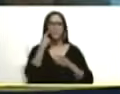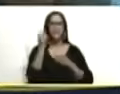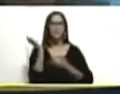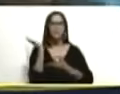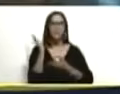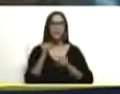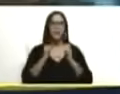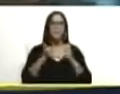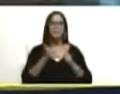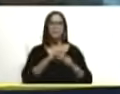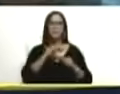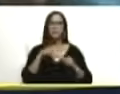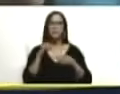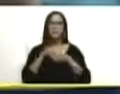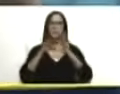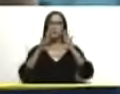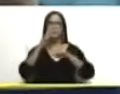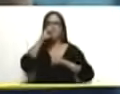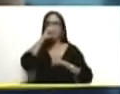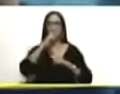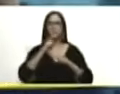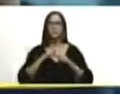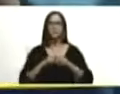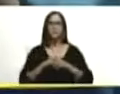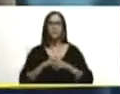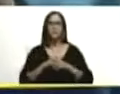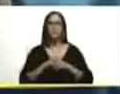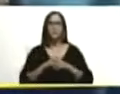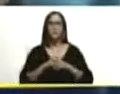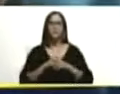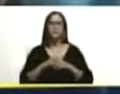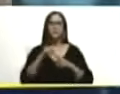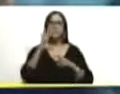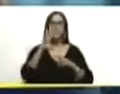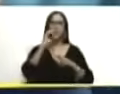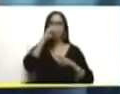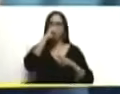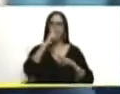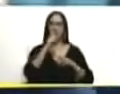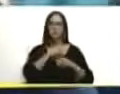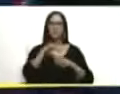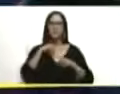empecé a militar yo cuando tenía 12 años. Este año cumplo 50 años de